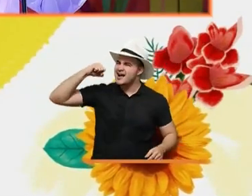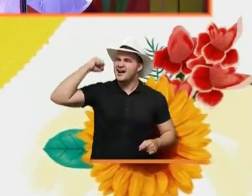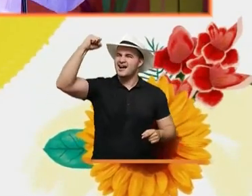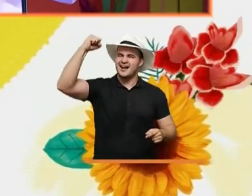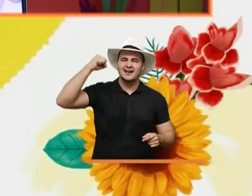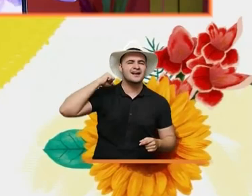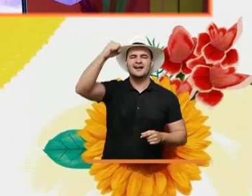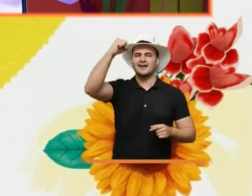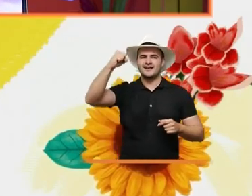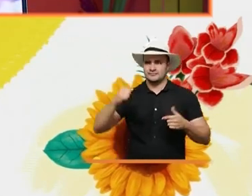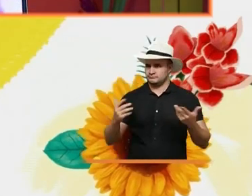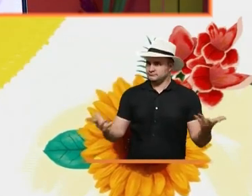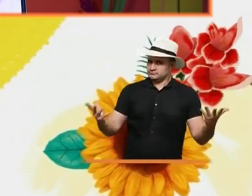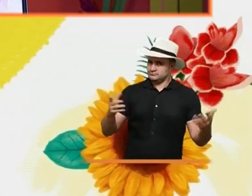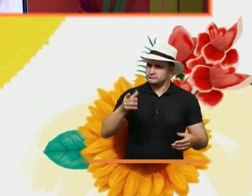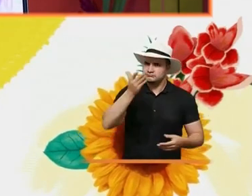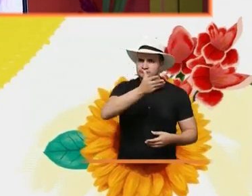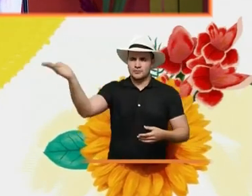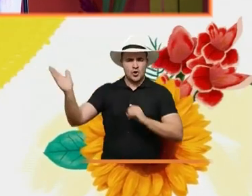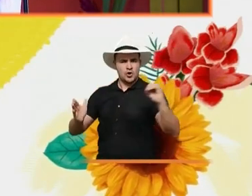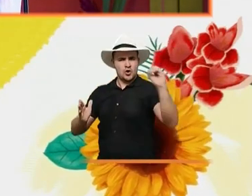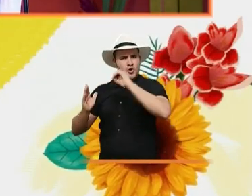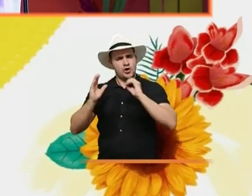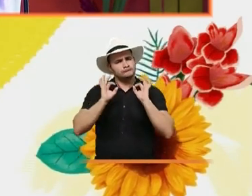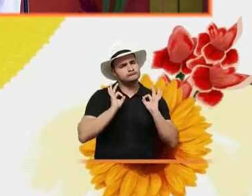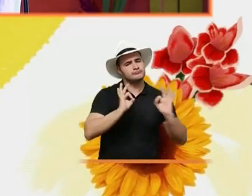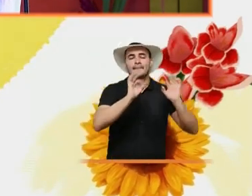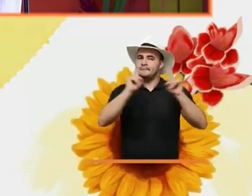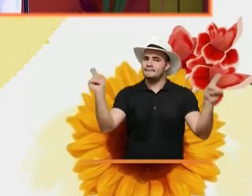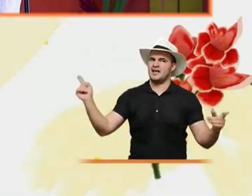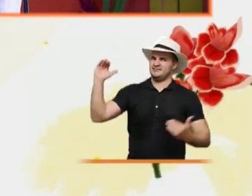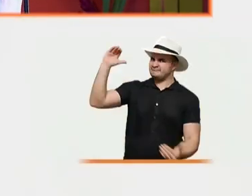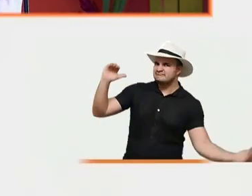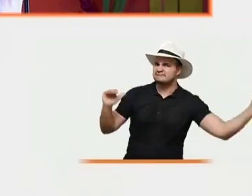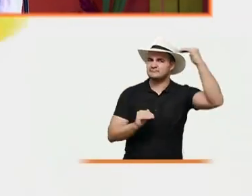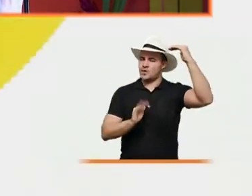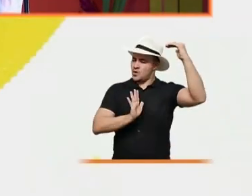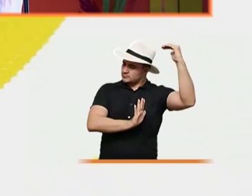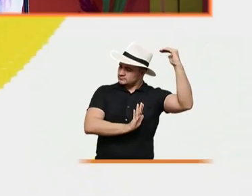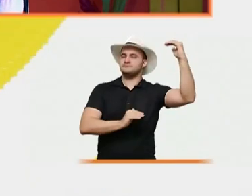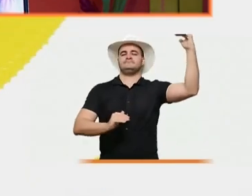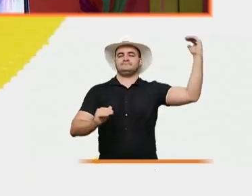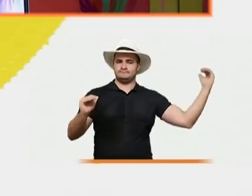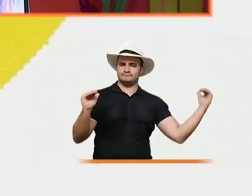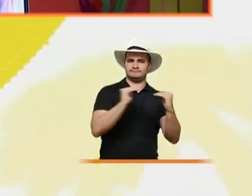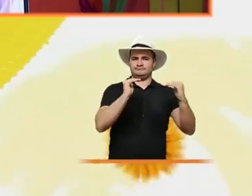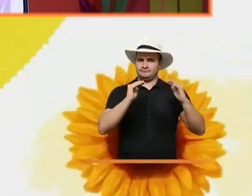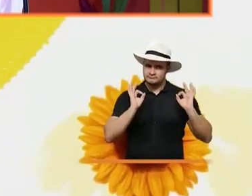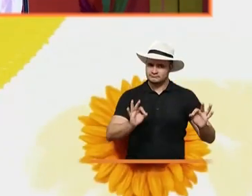hombre un mes y ha querido se debe manzi par de las manos